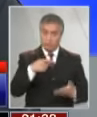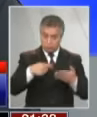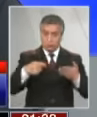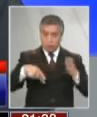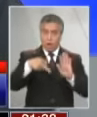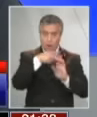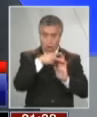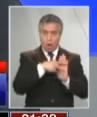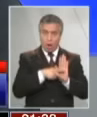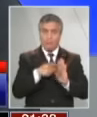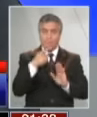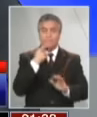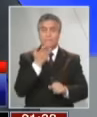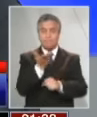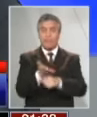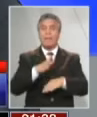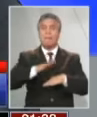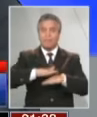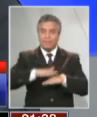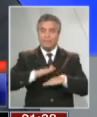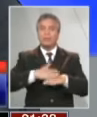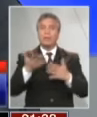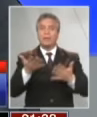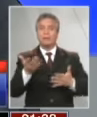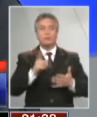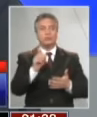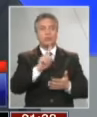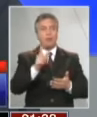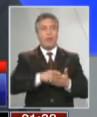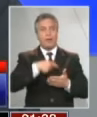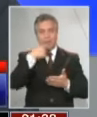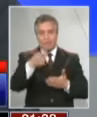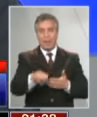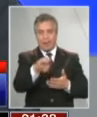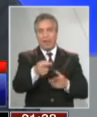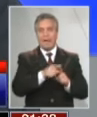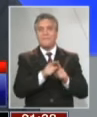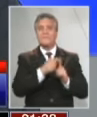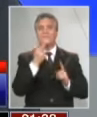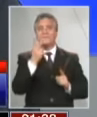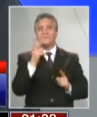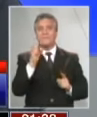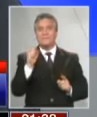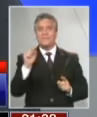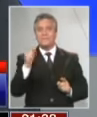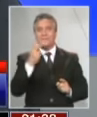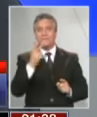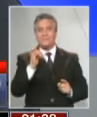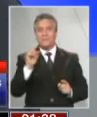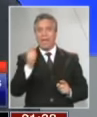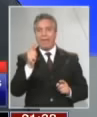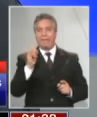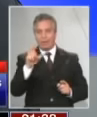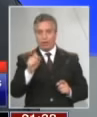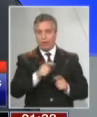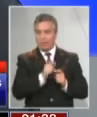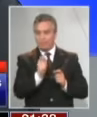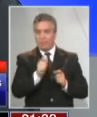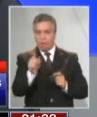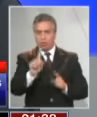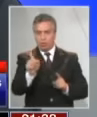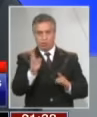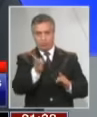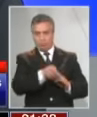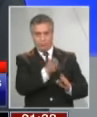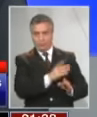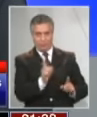porque entiendo cuando se pide permiso justamente es para que no se paguen los honorarios tipo viáticos. Uh-huh. Pero el tema no solo tiene que ver con el pago no de viáticos, tiene